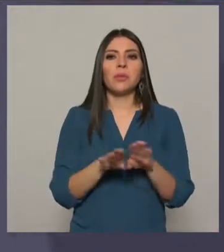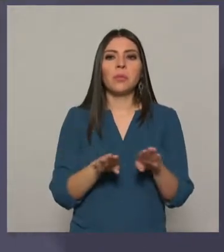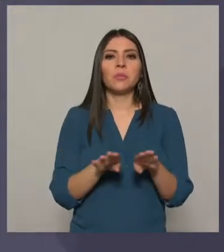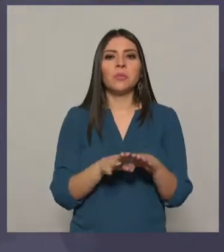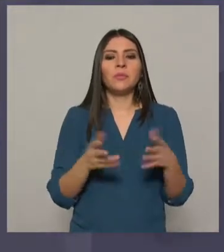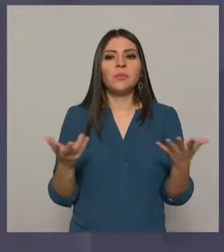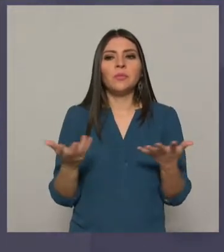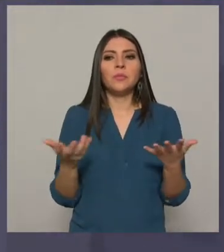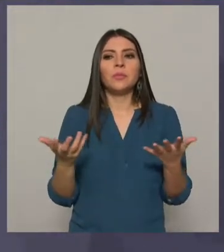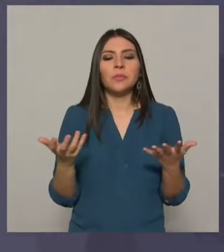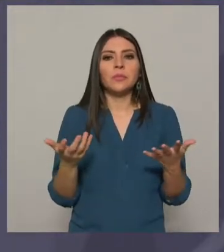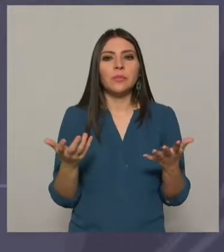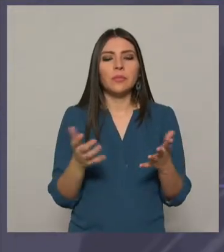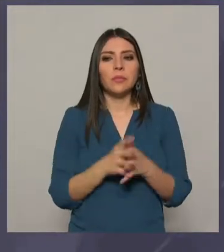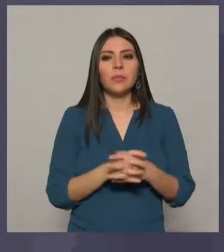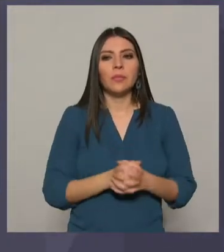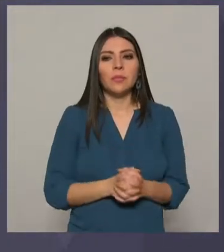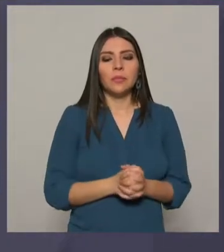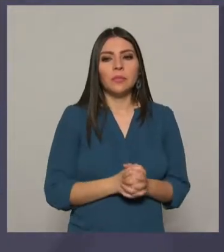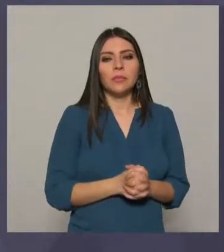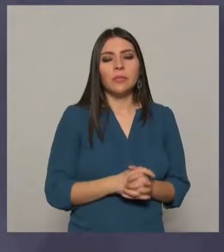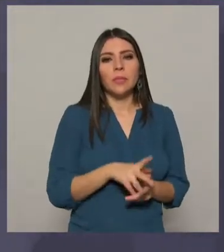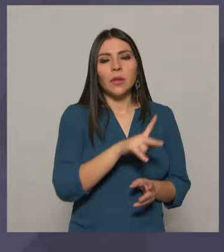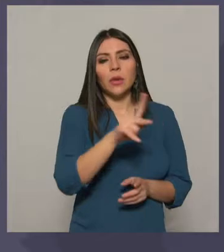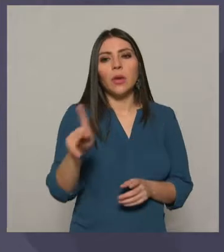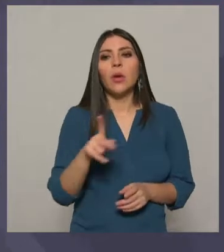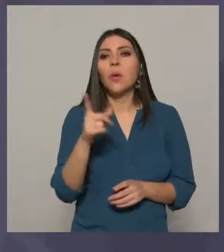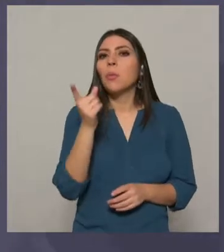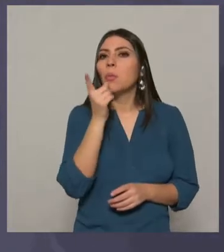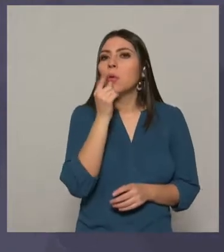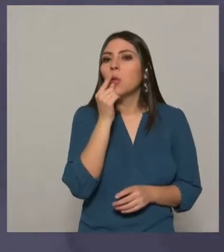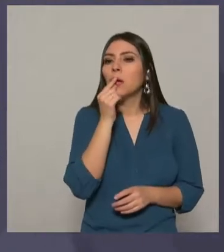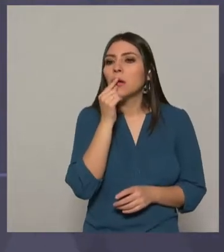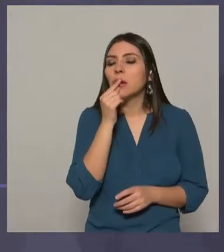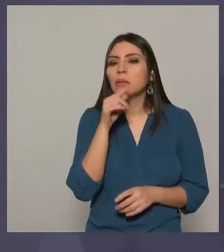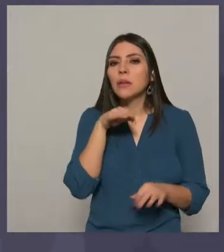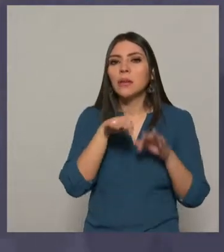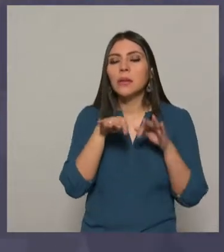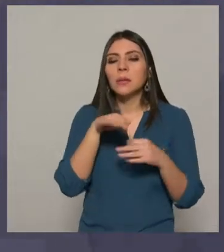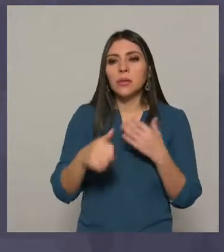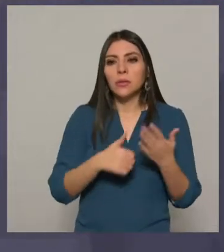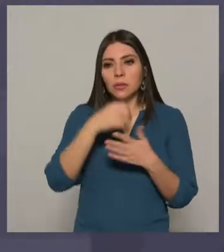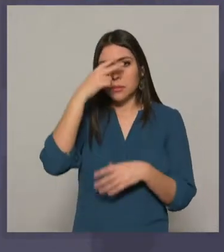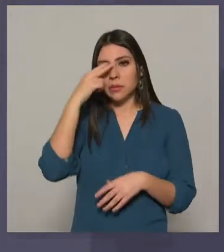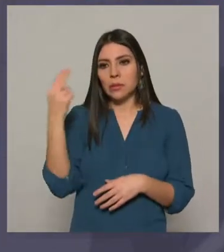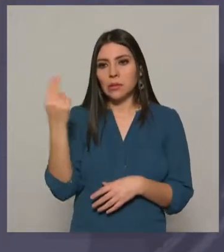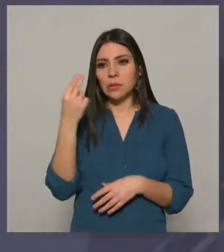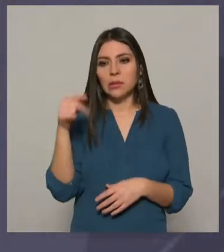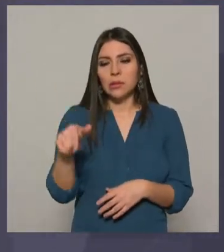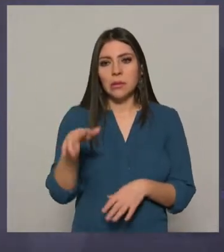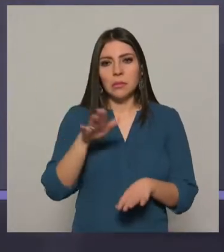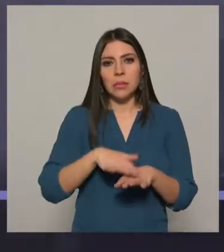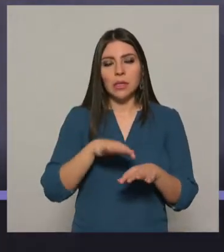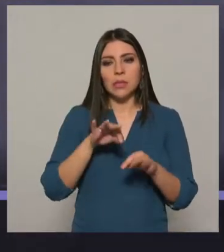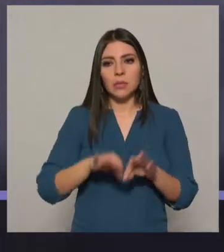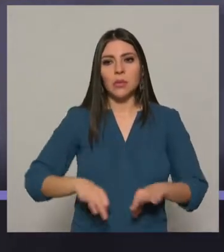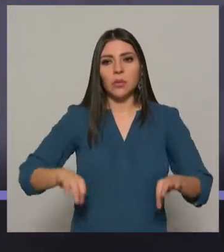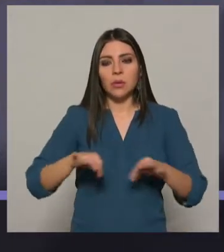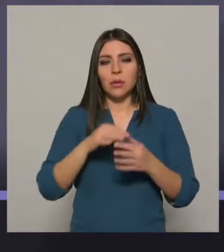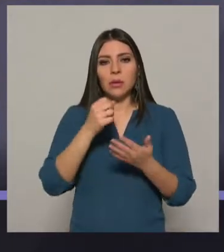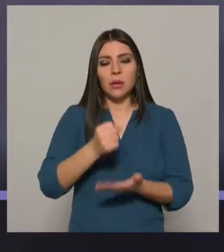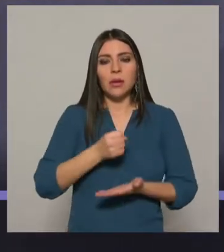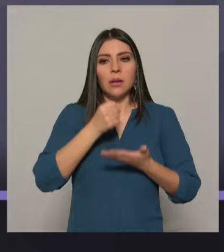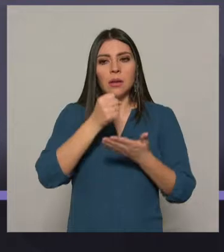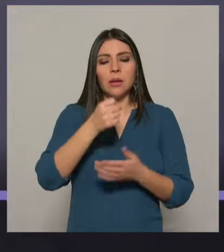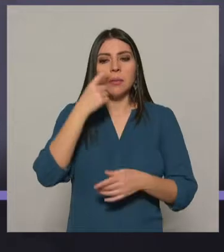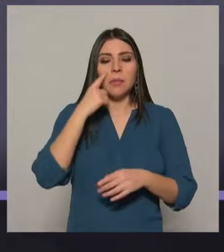comporta los cuerpos de seguridad pública en la ciudad, y creemos que ahí se tiene que hacer una inversión importante sobre la base